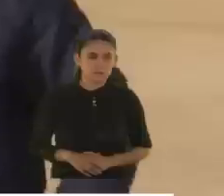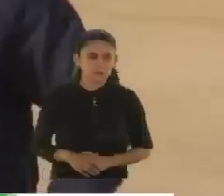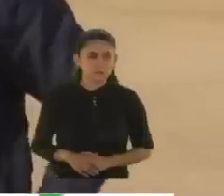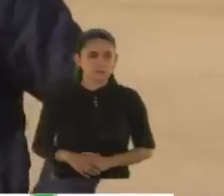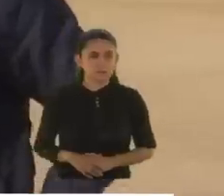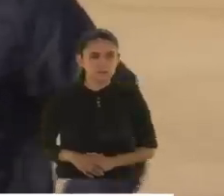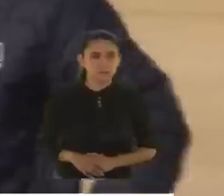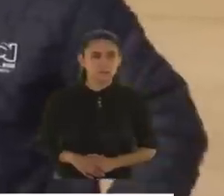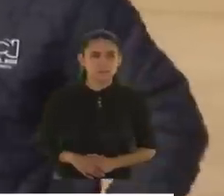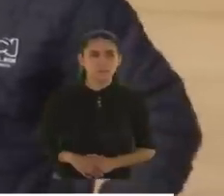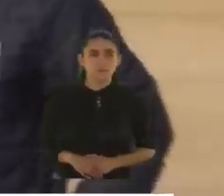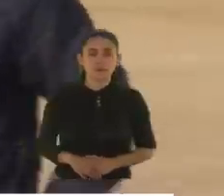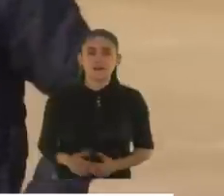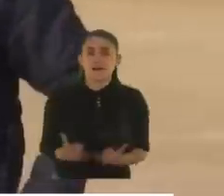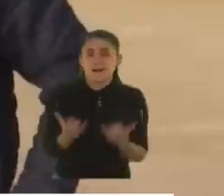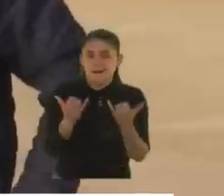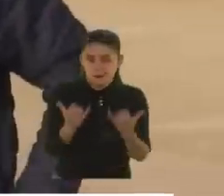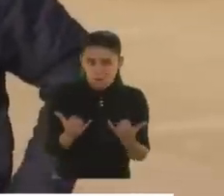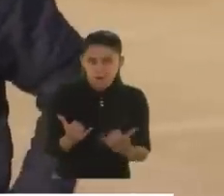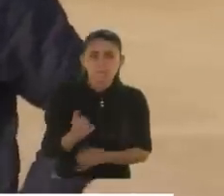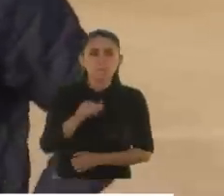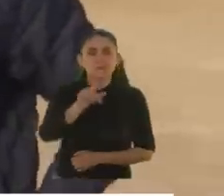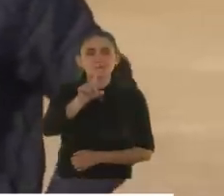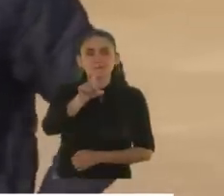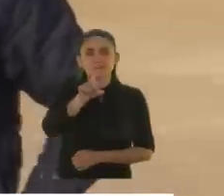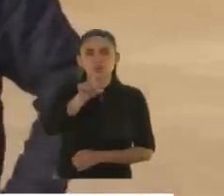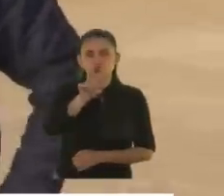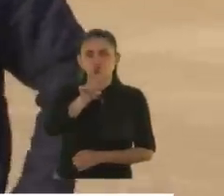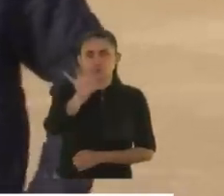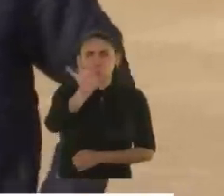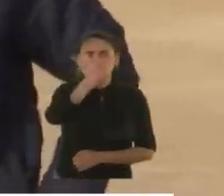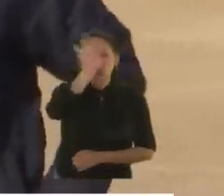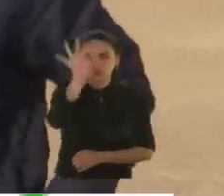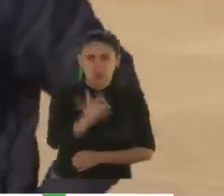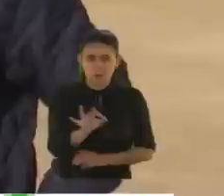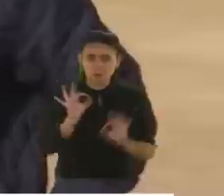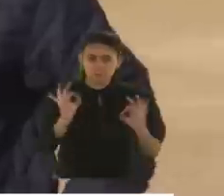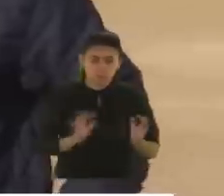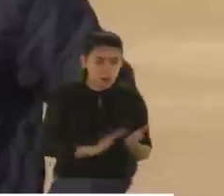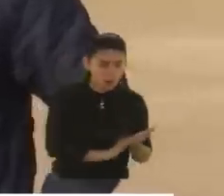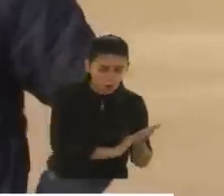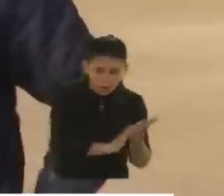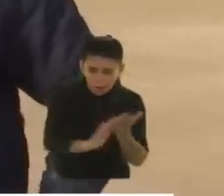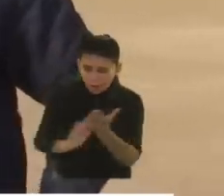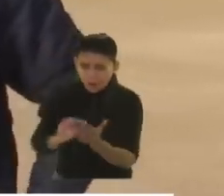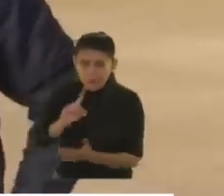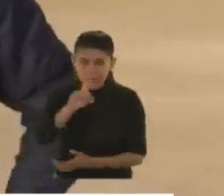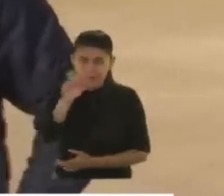Estamos ejecutando el 62% de la adecuación